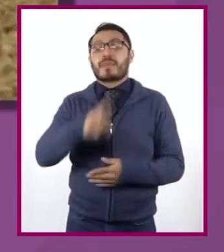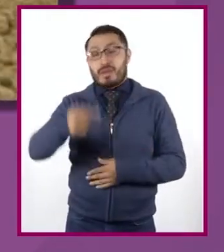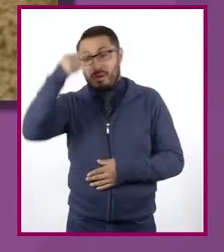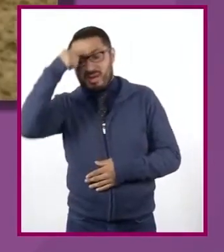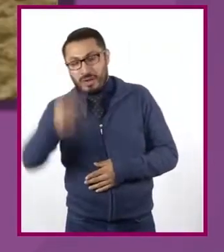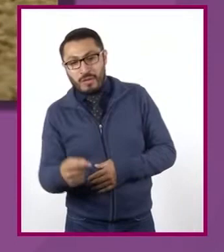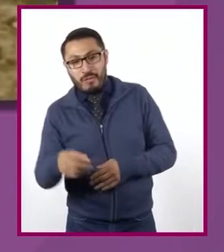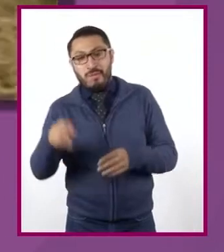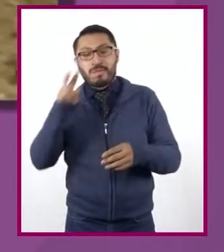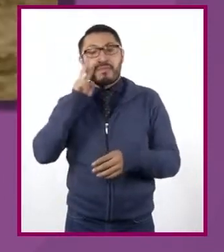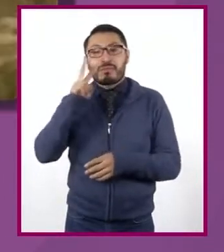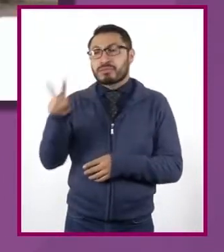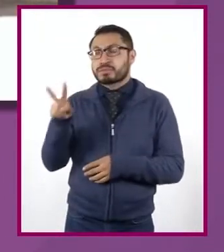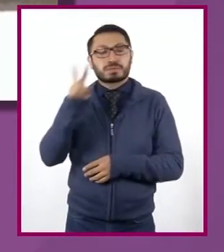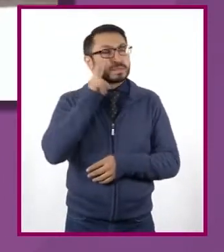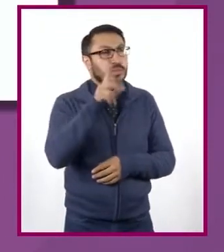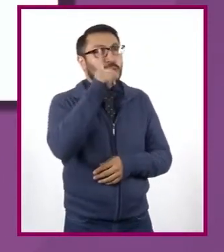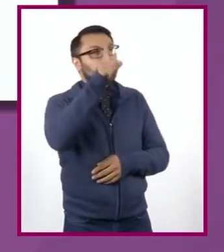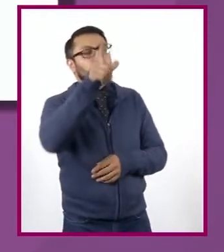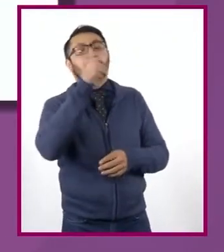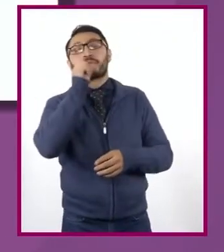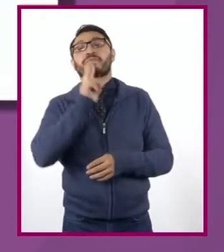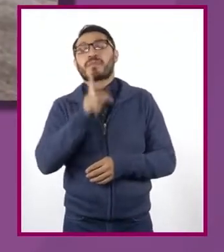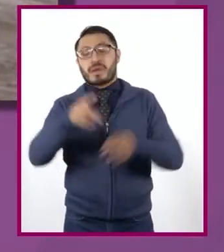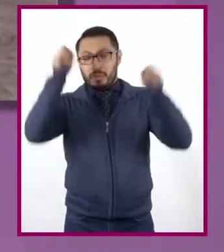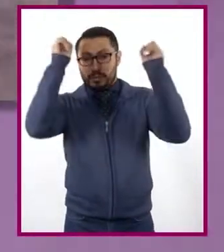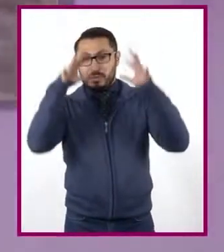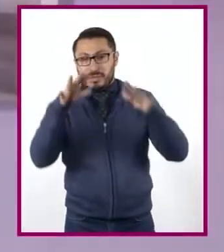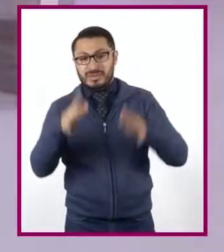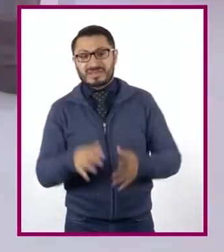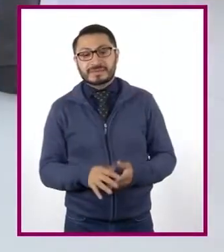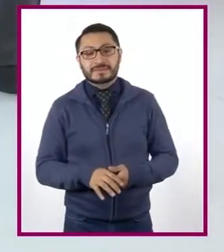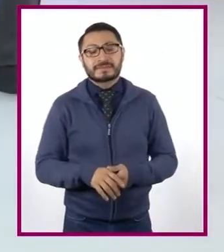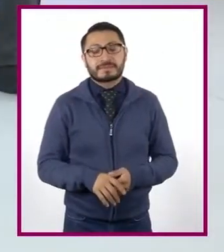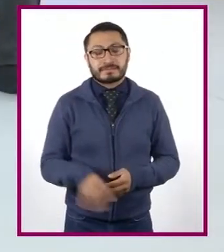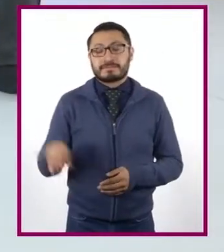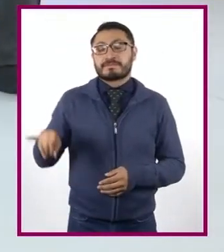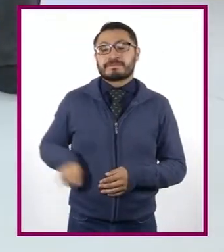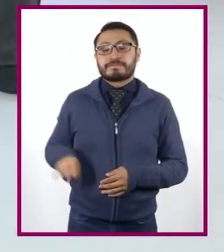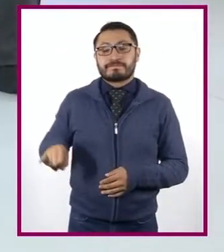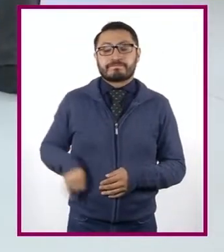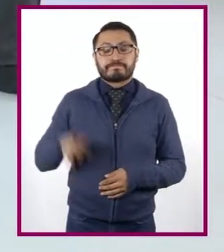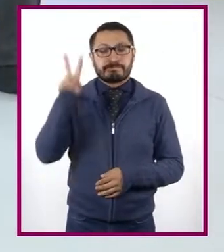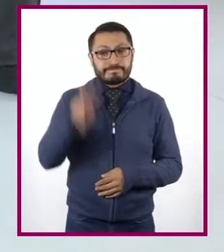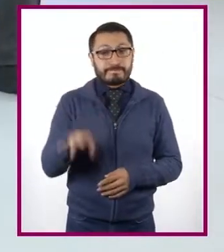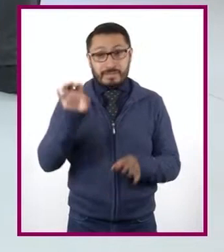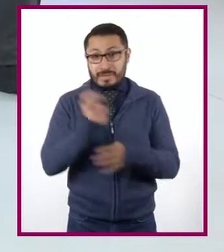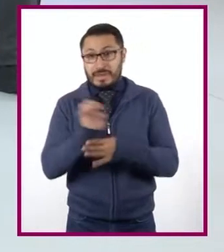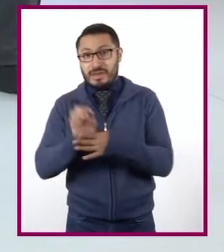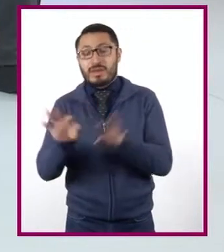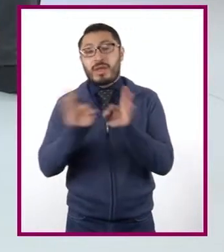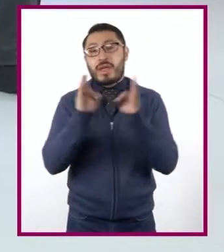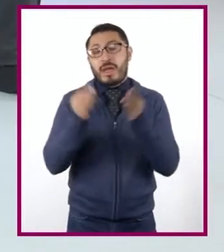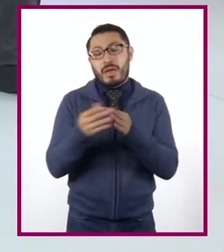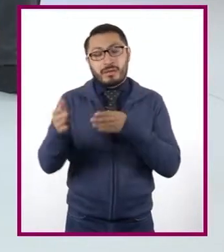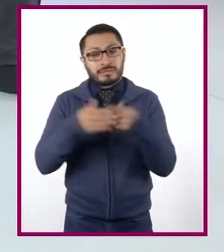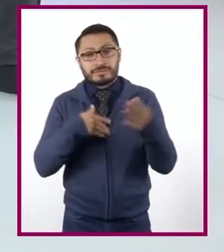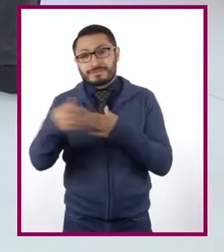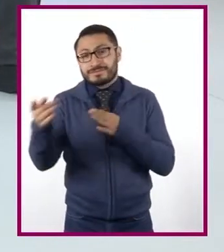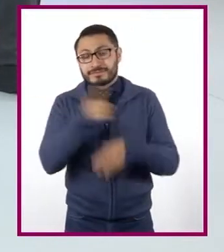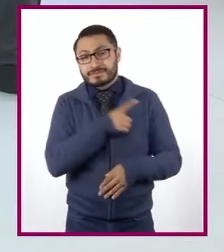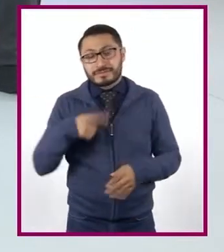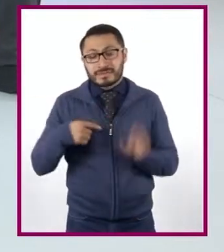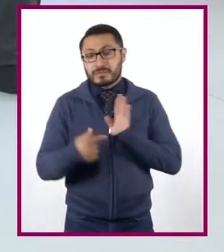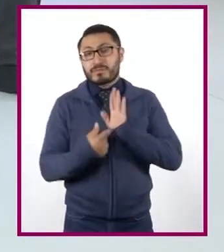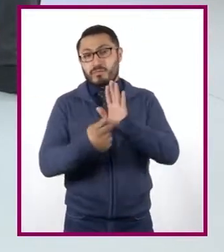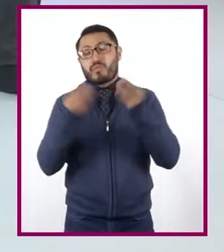tener una mejor iluminación. Muy interesante, maestro. Entonces los modelos deben ser algo muy importante para